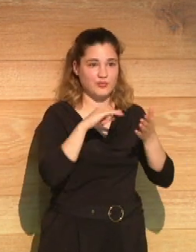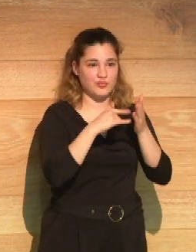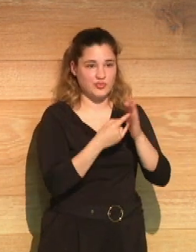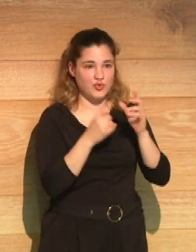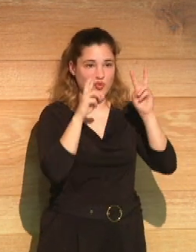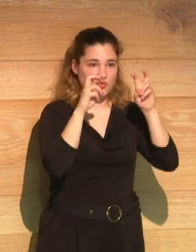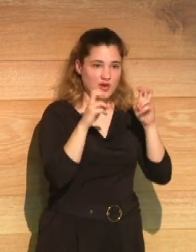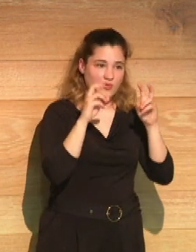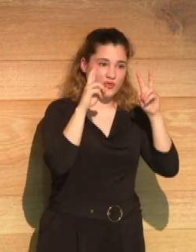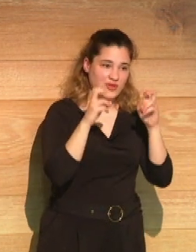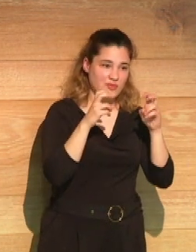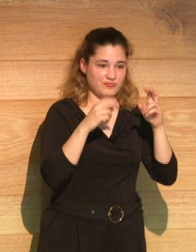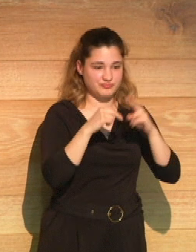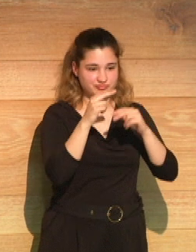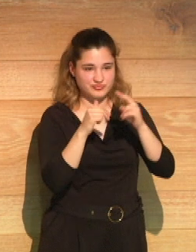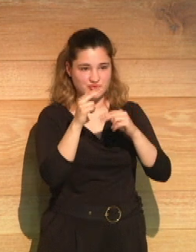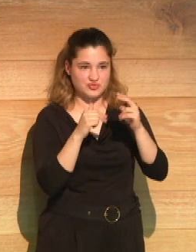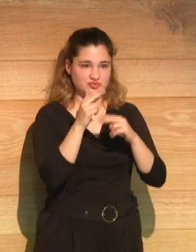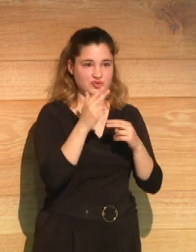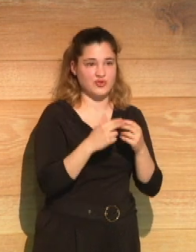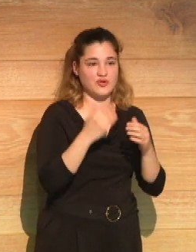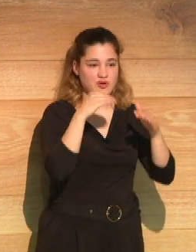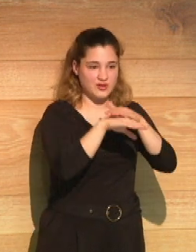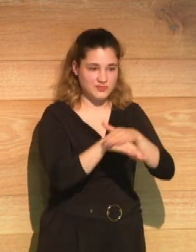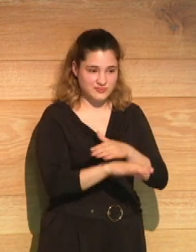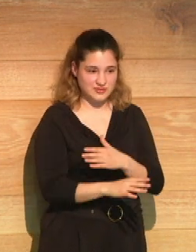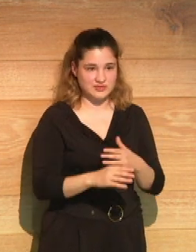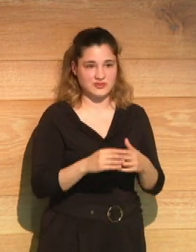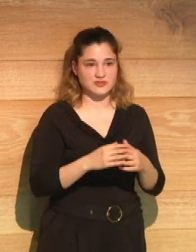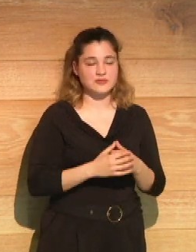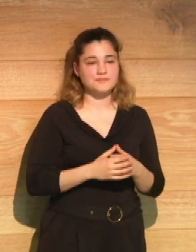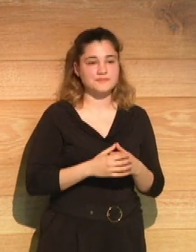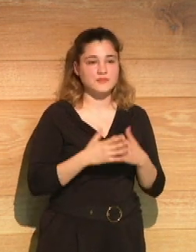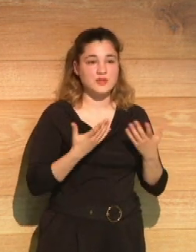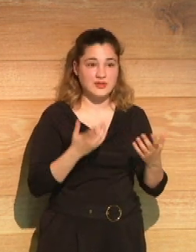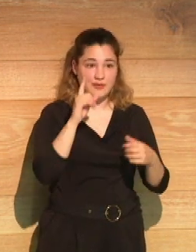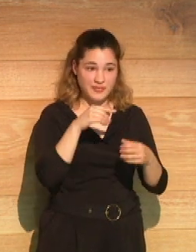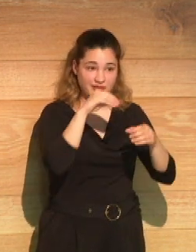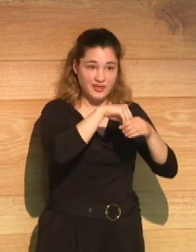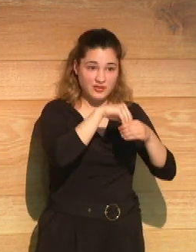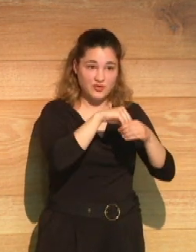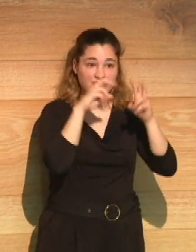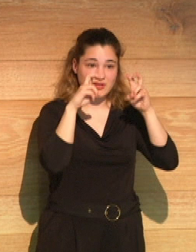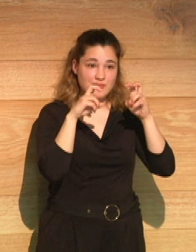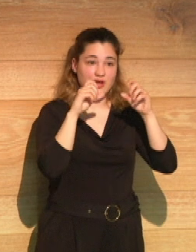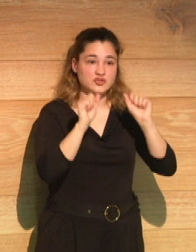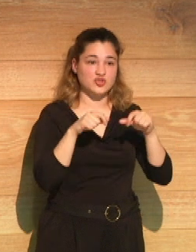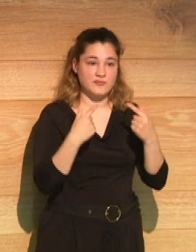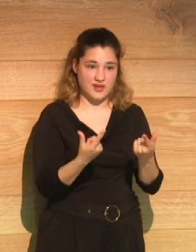obras, conservación preventiva, etc. Pero aquí también entra todo el tema de la sostenibilidad, es decir, cómo